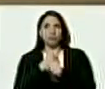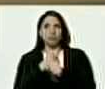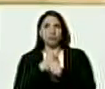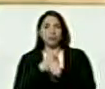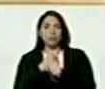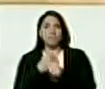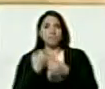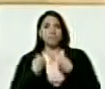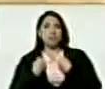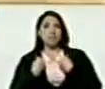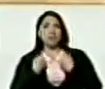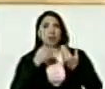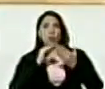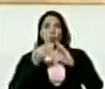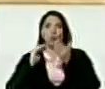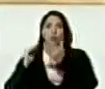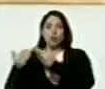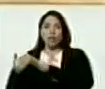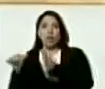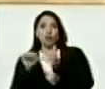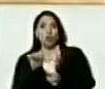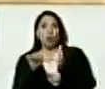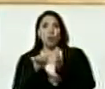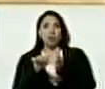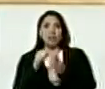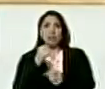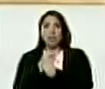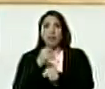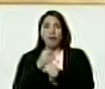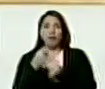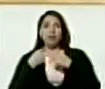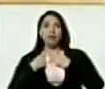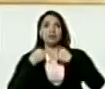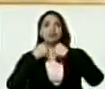habitante de la comunidad donde laboraba el sacerdote.